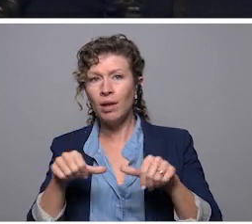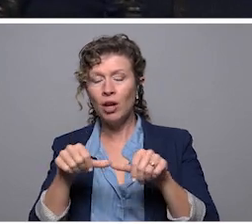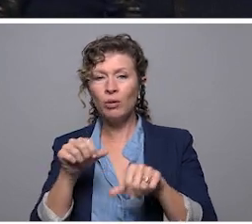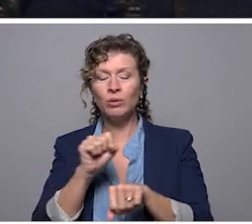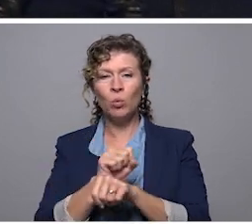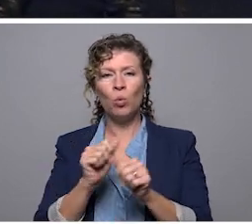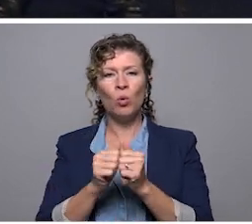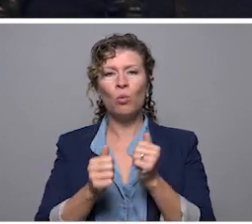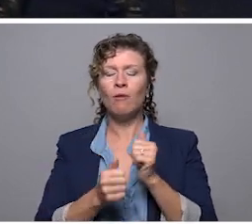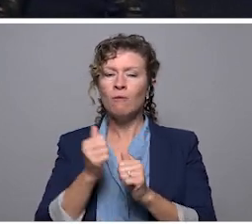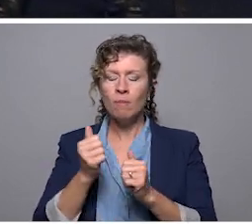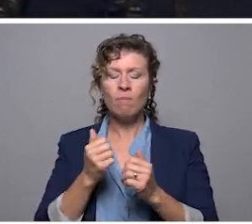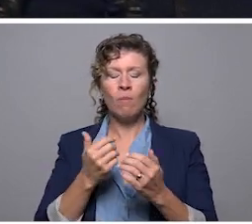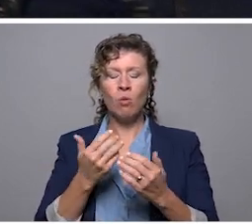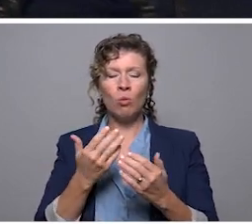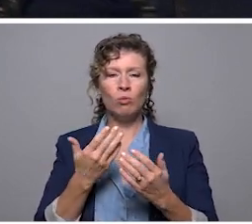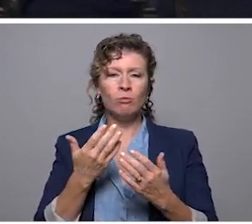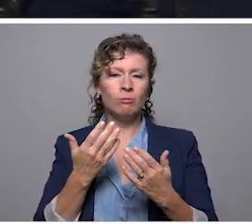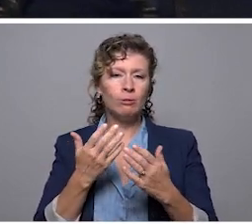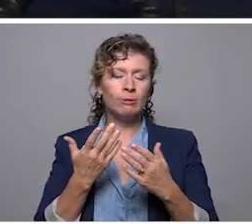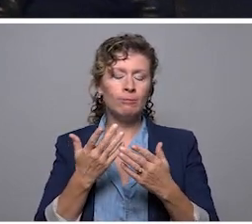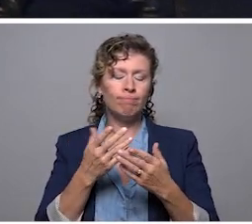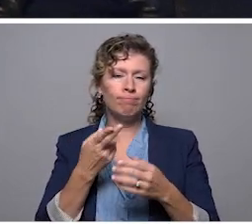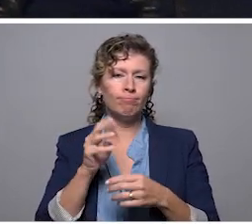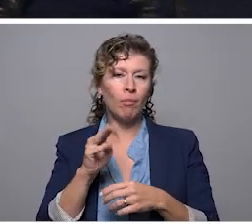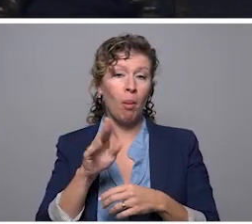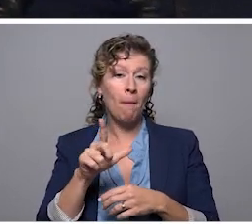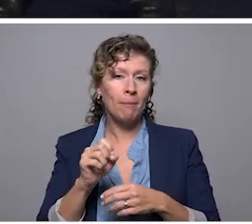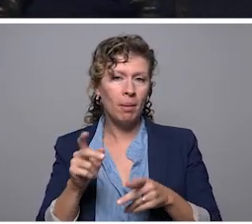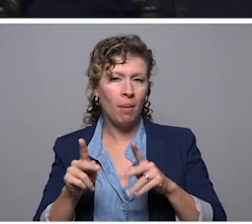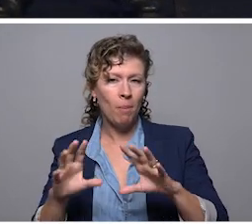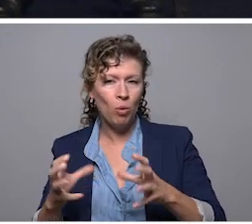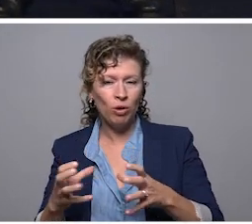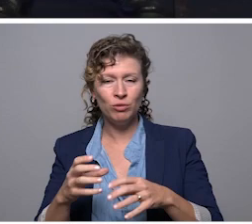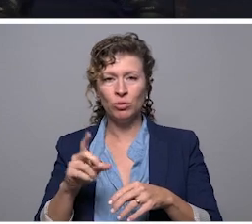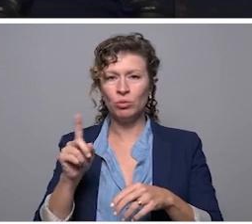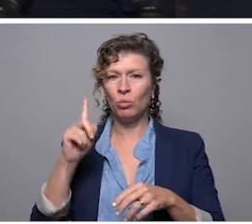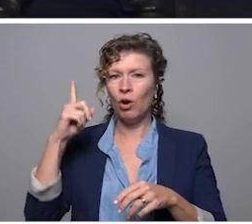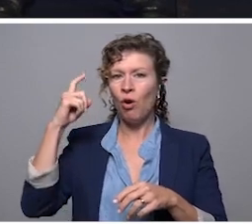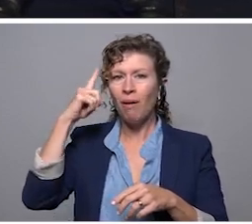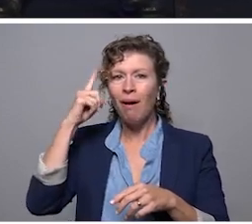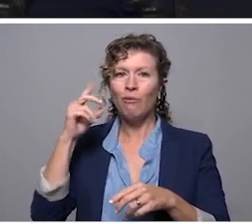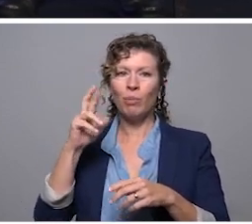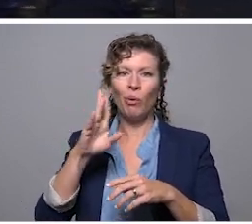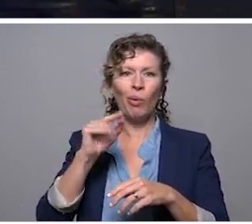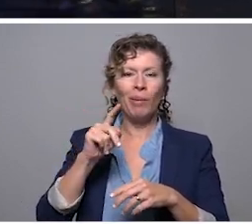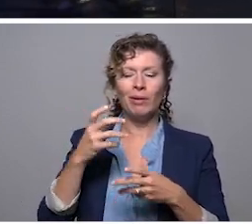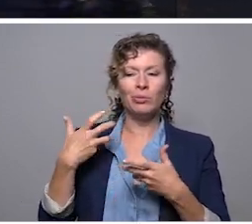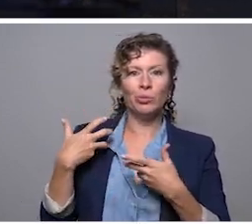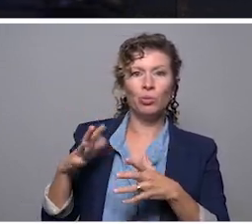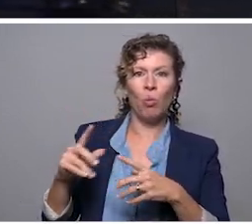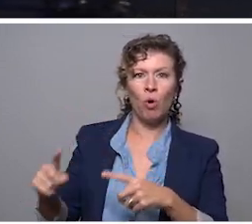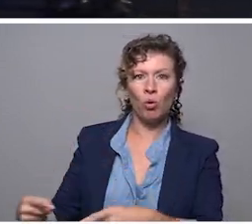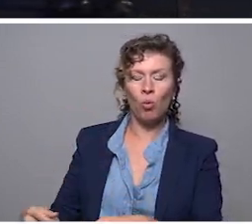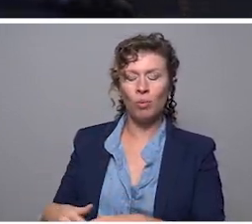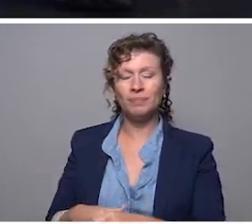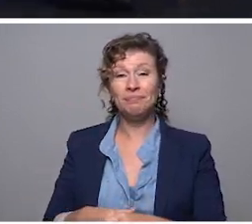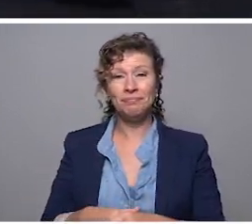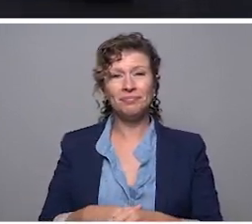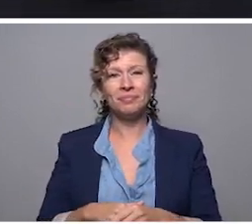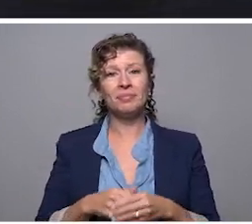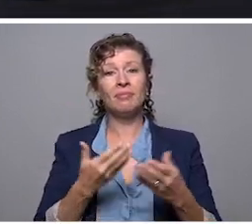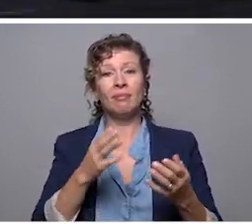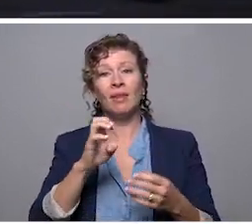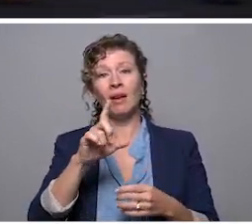empresas suelen no querer ir qué los llevó a eso no sé quién quiere iniciar libremente Bueno yo soy Elizabeth campo